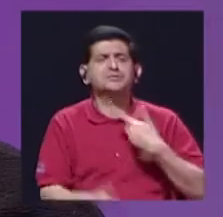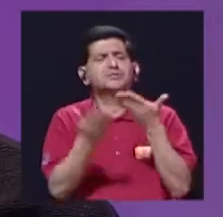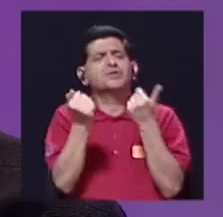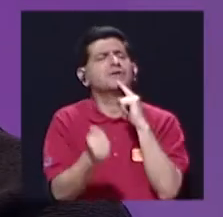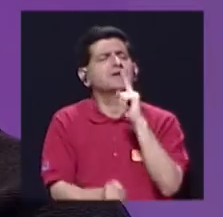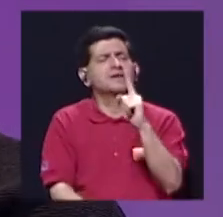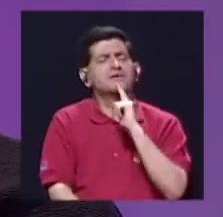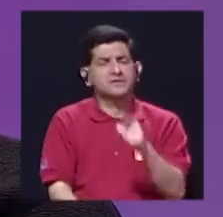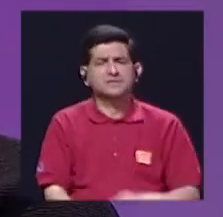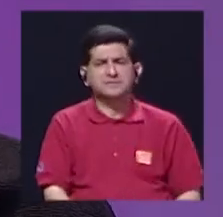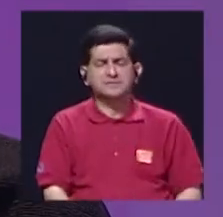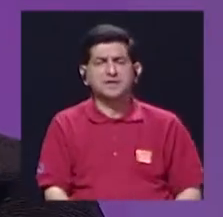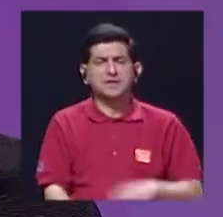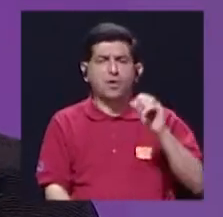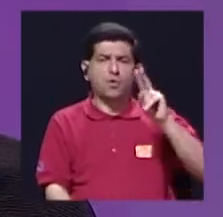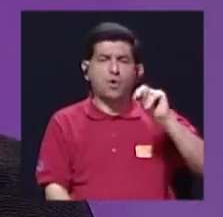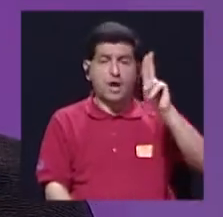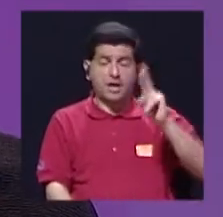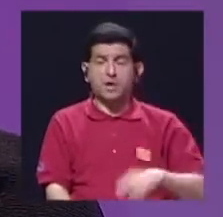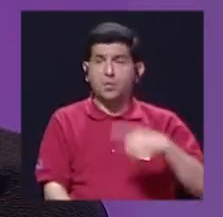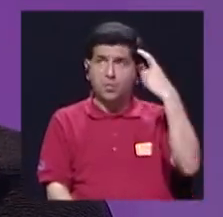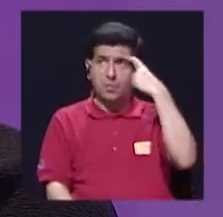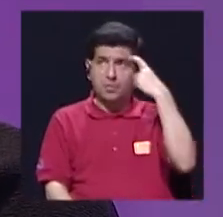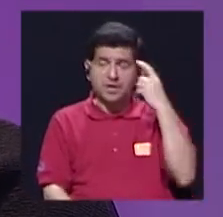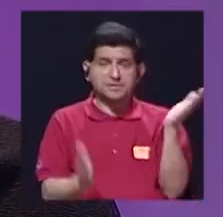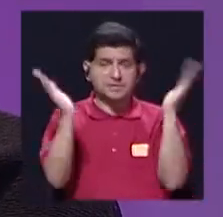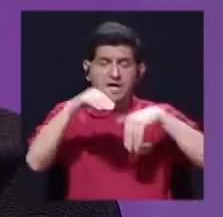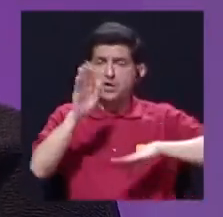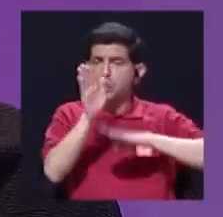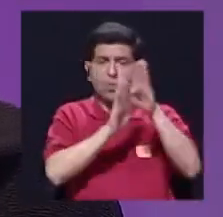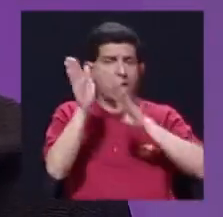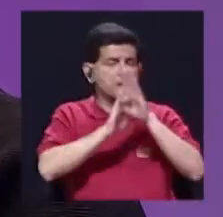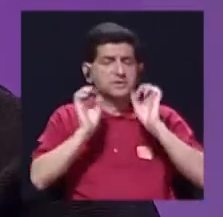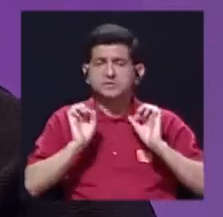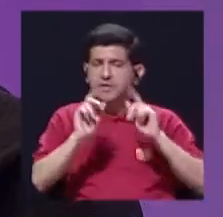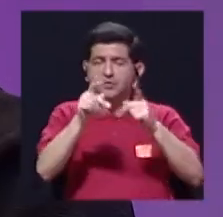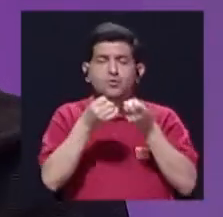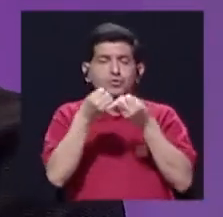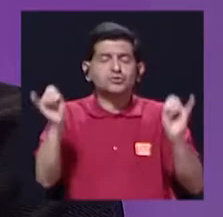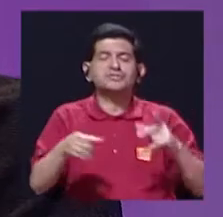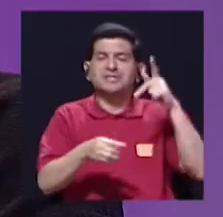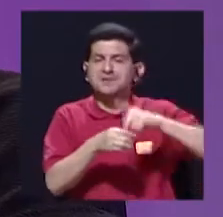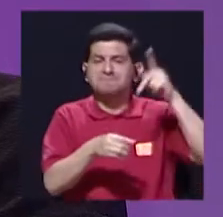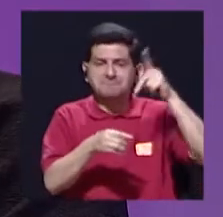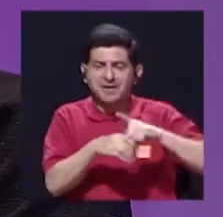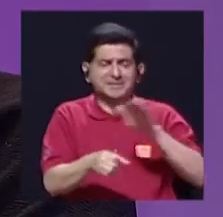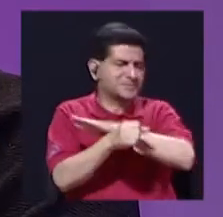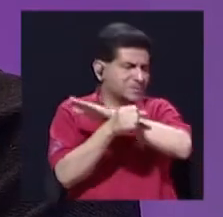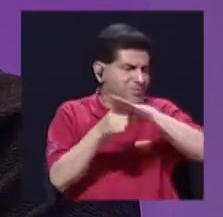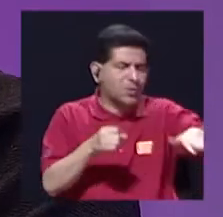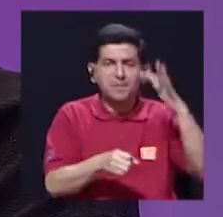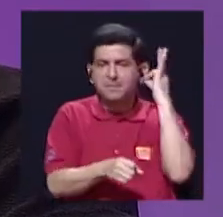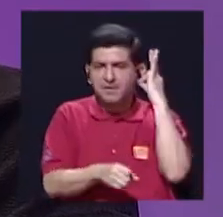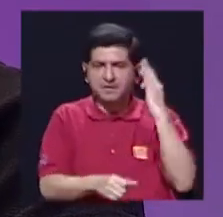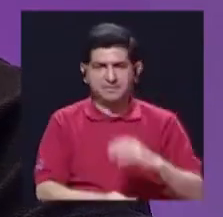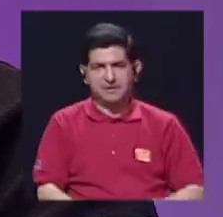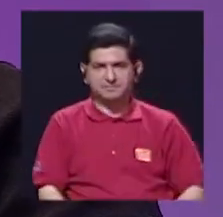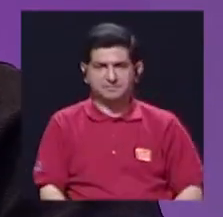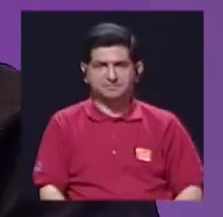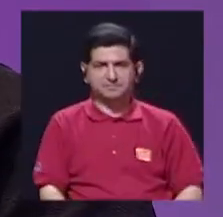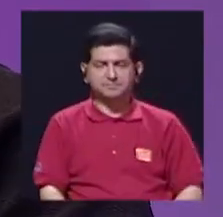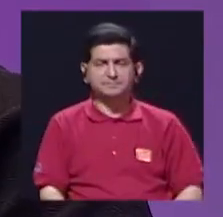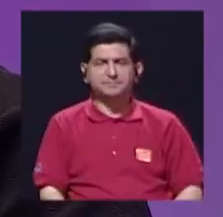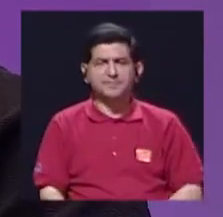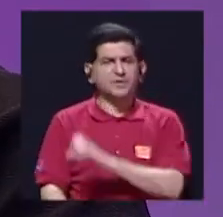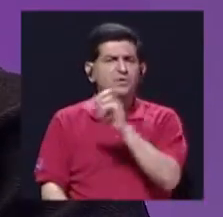decir que las Naciones Unidas considera que no hay desarrollo posible sin la participación plena de las mujeres. Entonces,